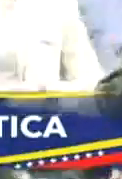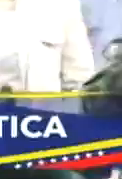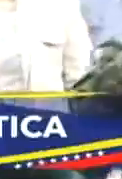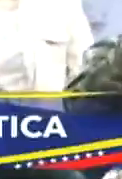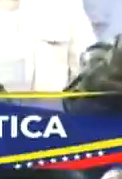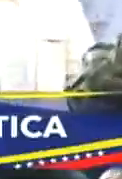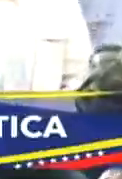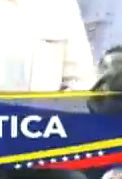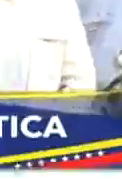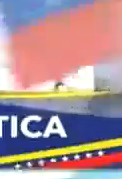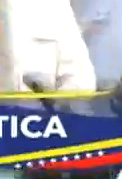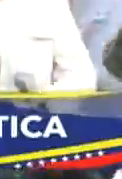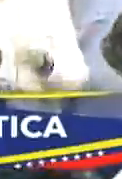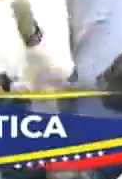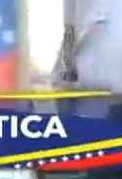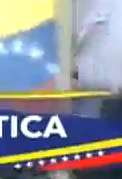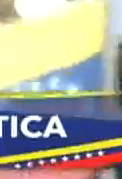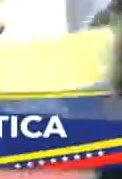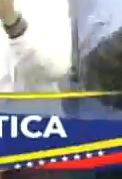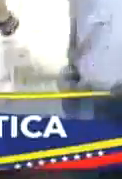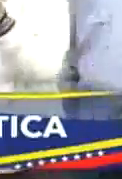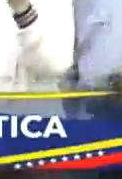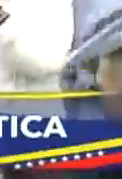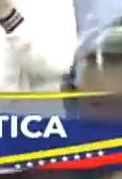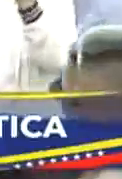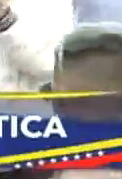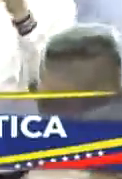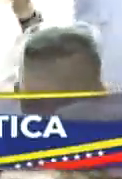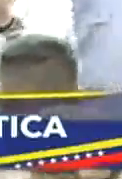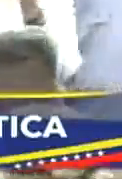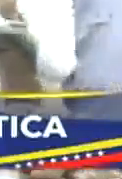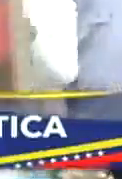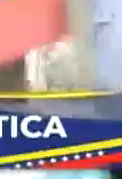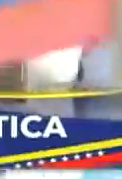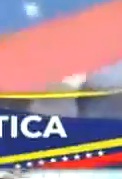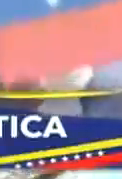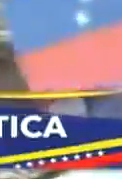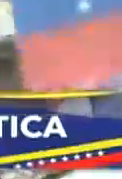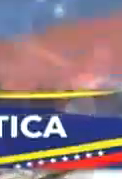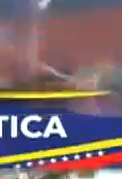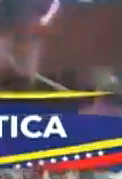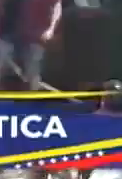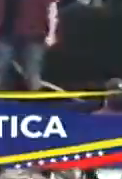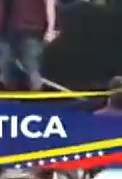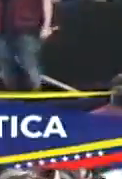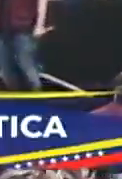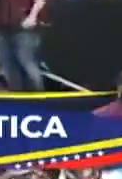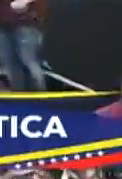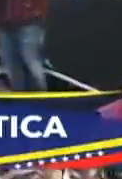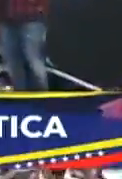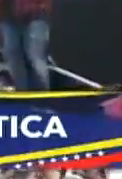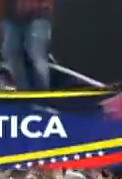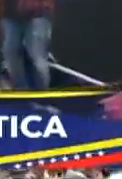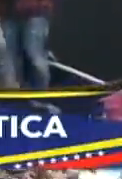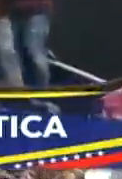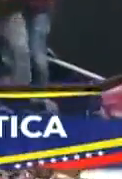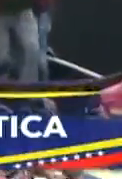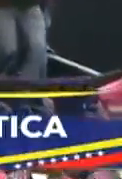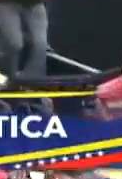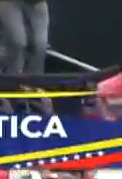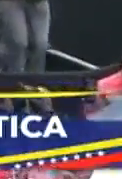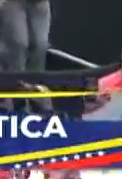amor, que le expresan ese sentimiento de solidaridad, un ambiente de mucha